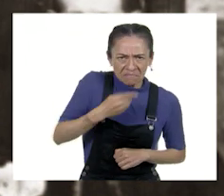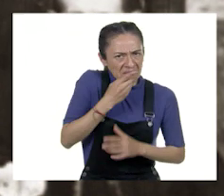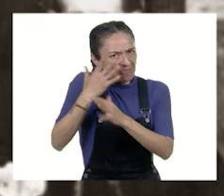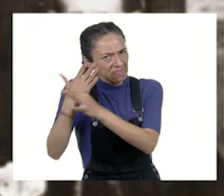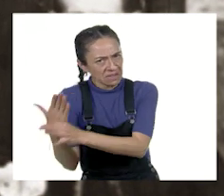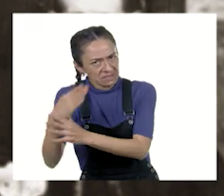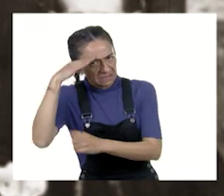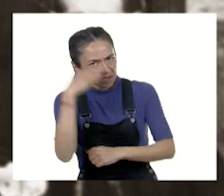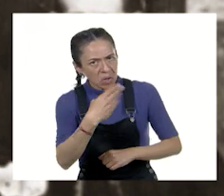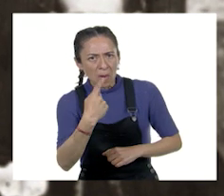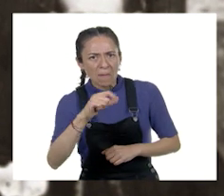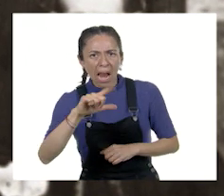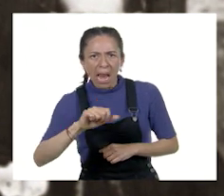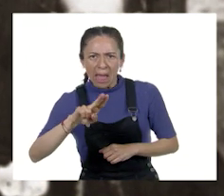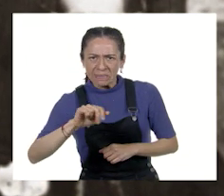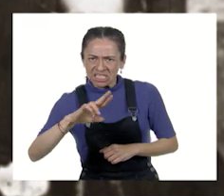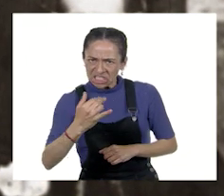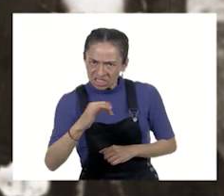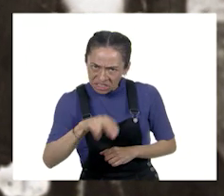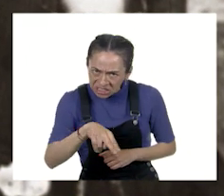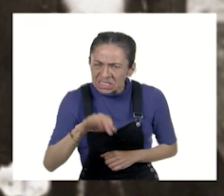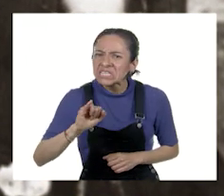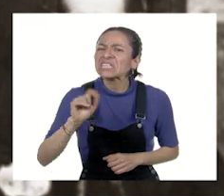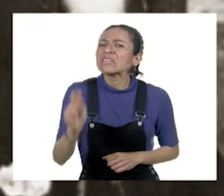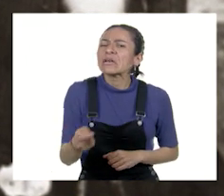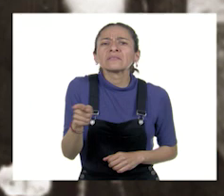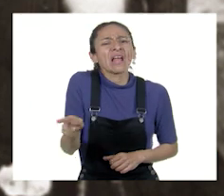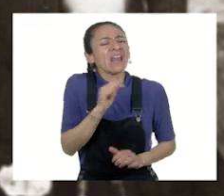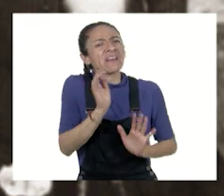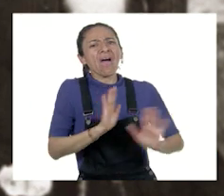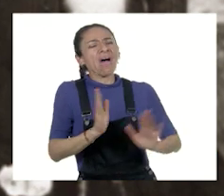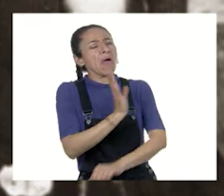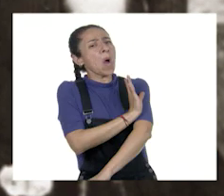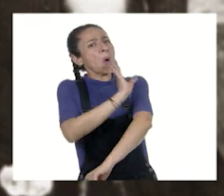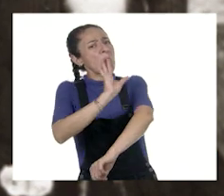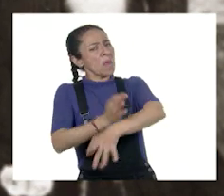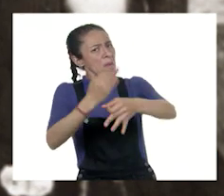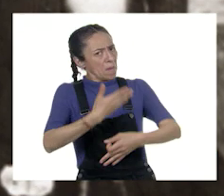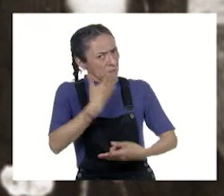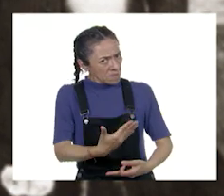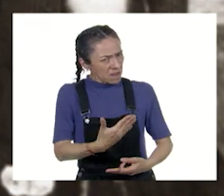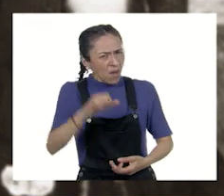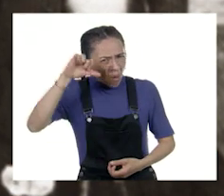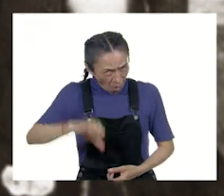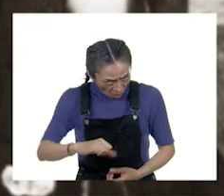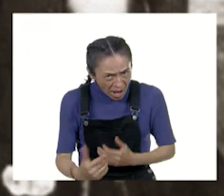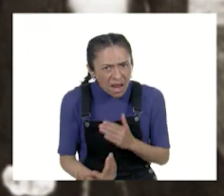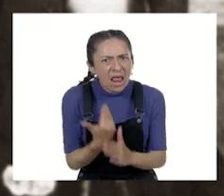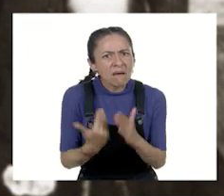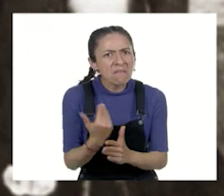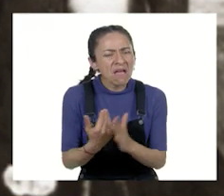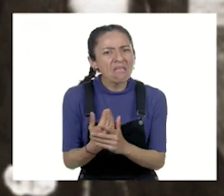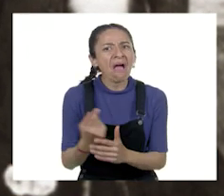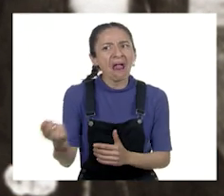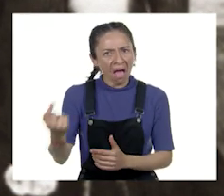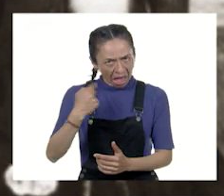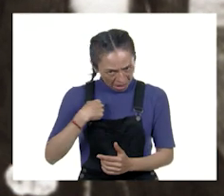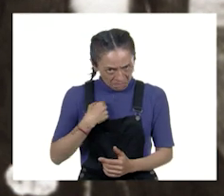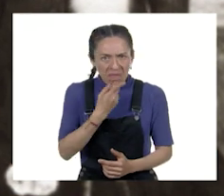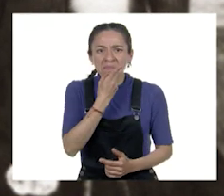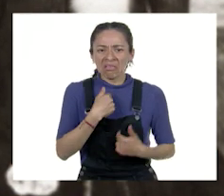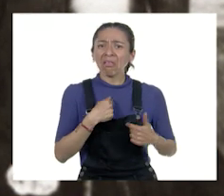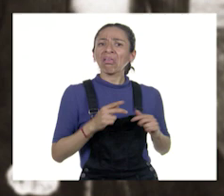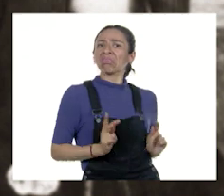él no habla de los hombres honrados. Esta mañana me ha llamado vendido, me ha llamado instrumento del